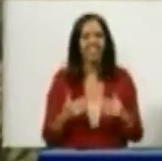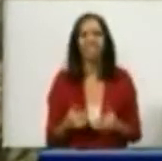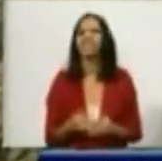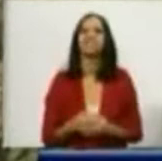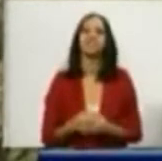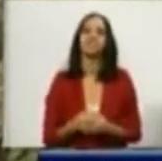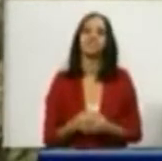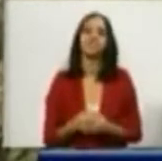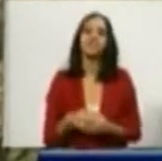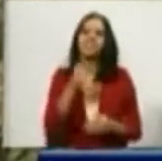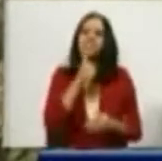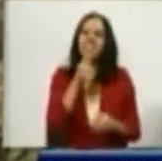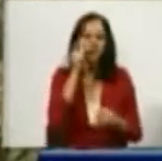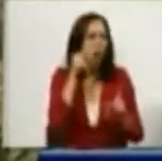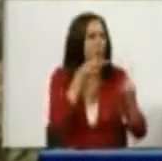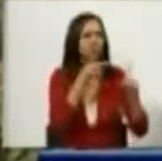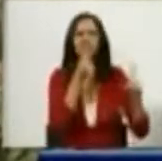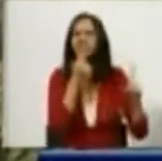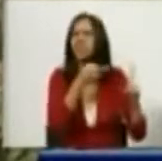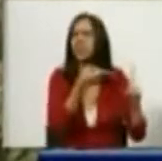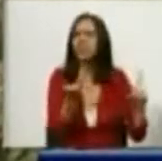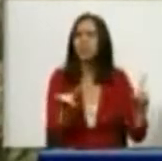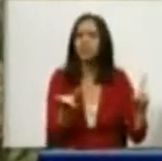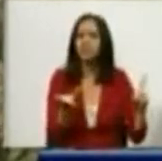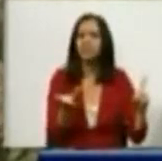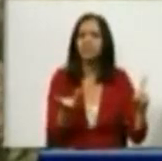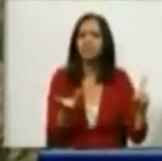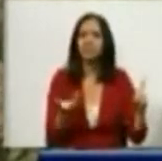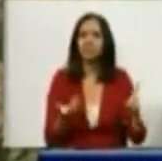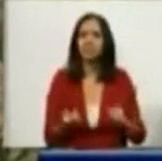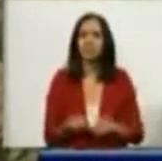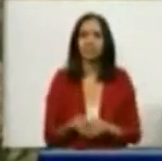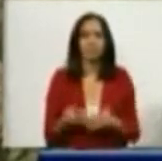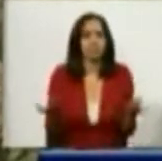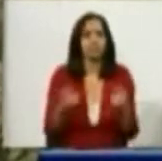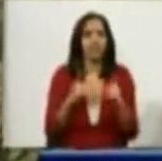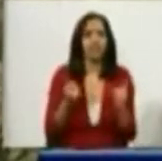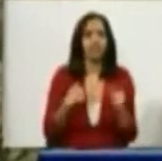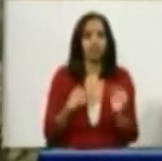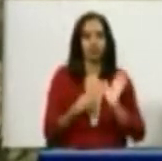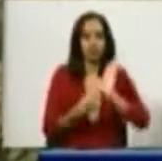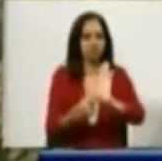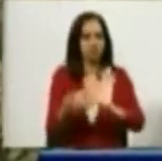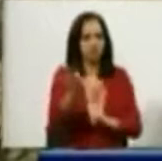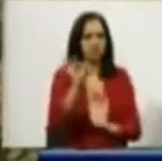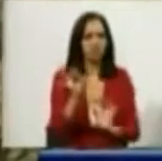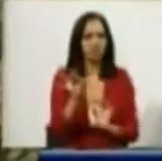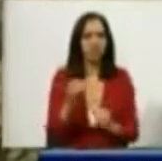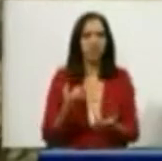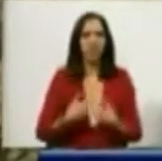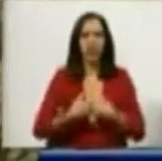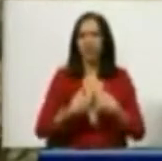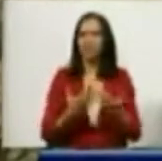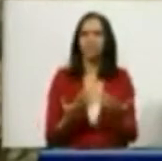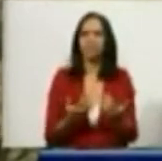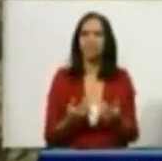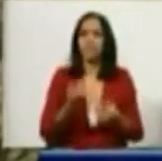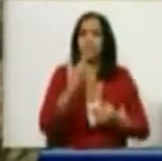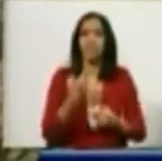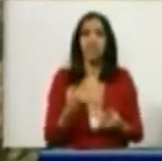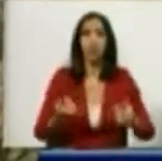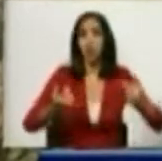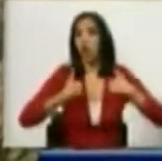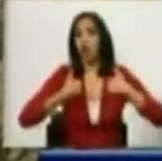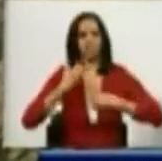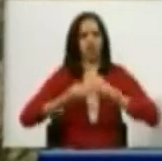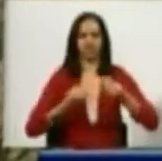Quién es ese tipo Quién es ese tipo Pero yo lo saqué porque como estaba cayéndole a golpes ahí a la dice lo que